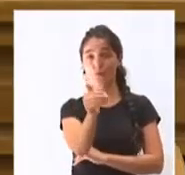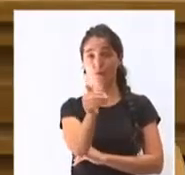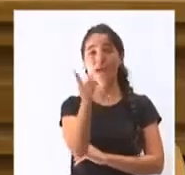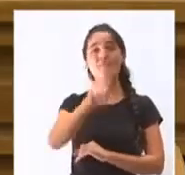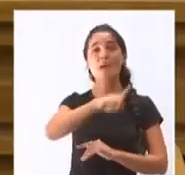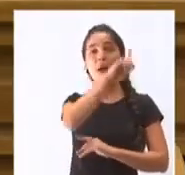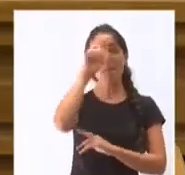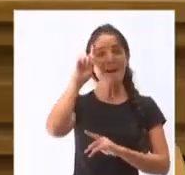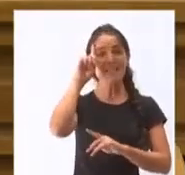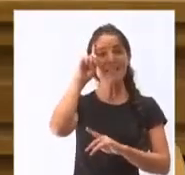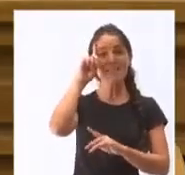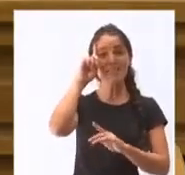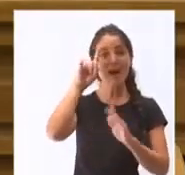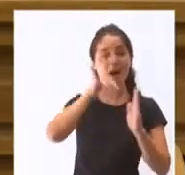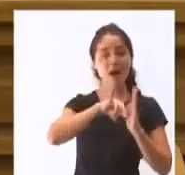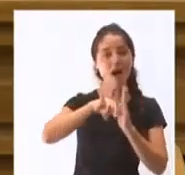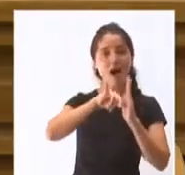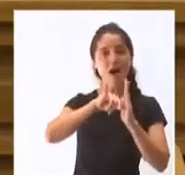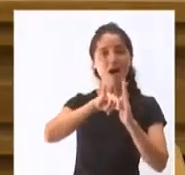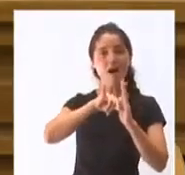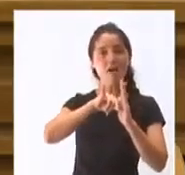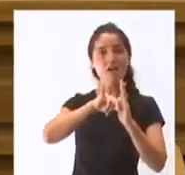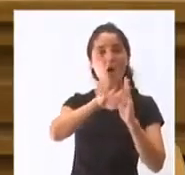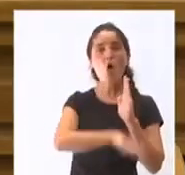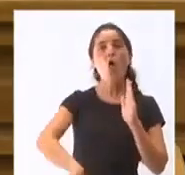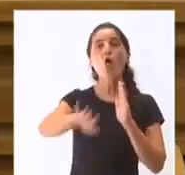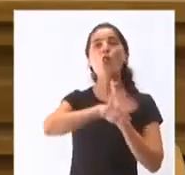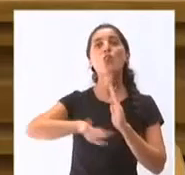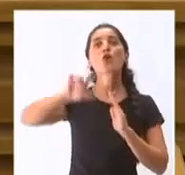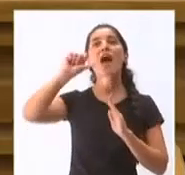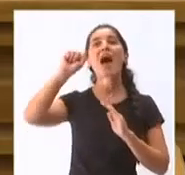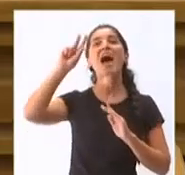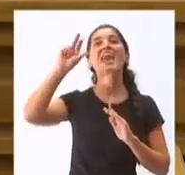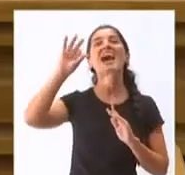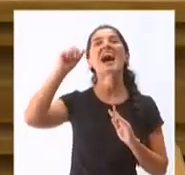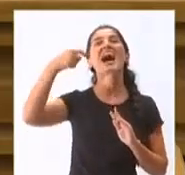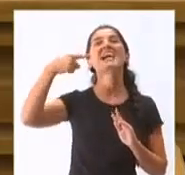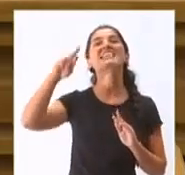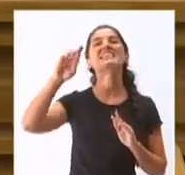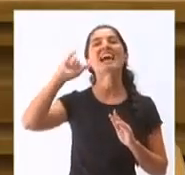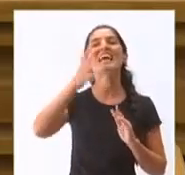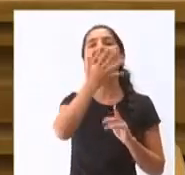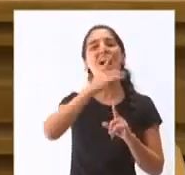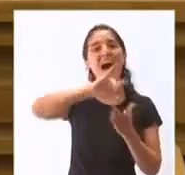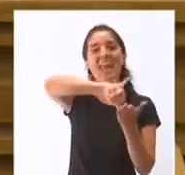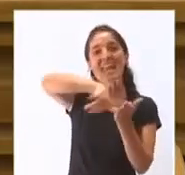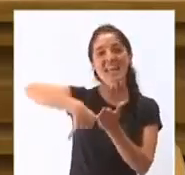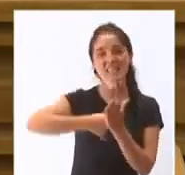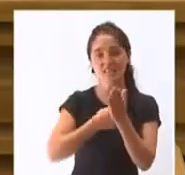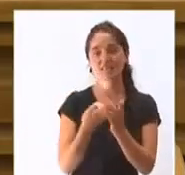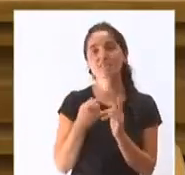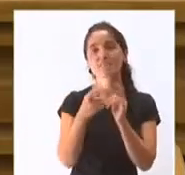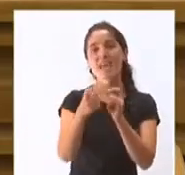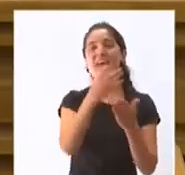madrid en la zona de la sagra vamos a plantear un estudio de movilidad integral en la zona de la sagra el